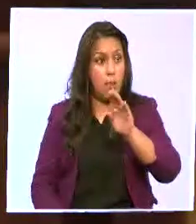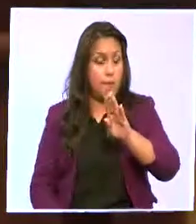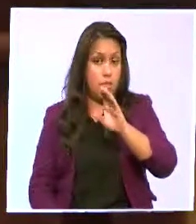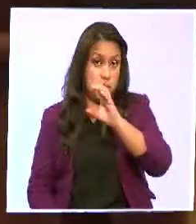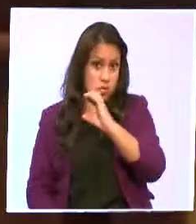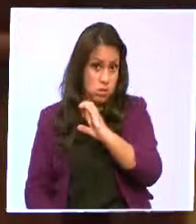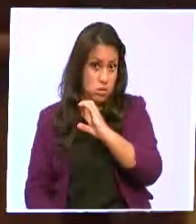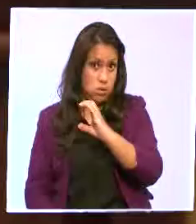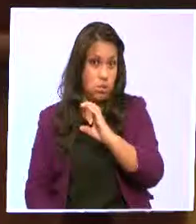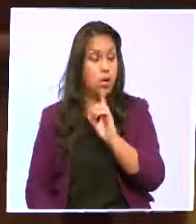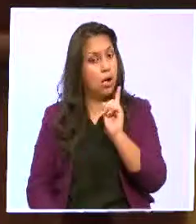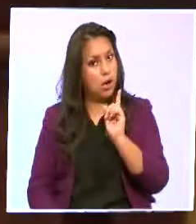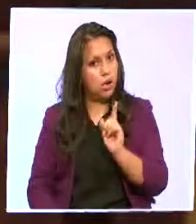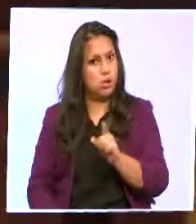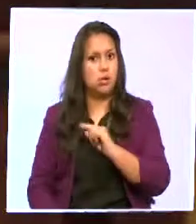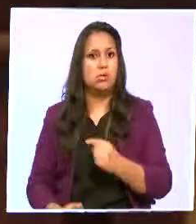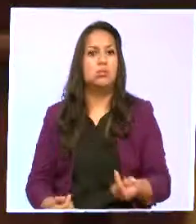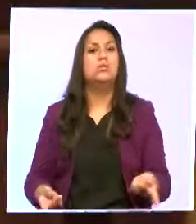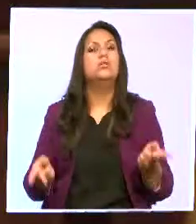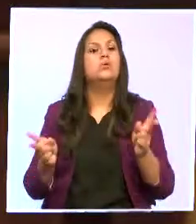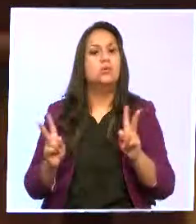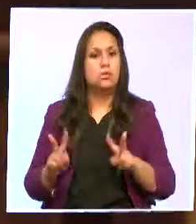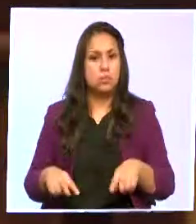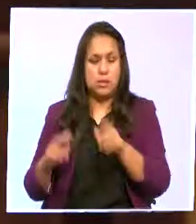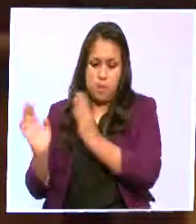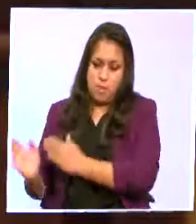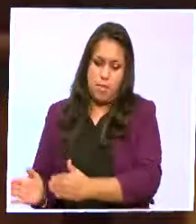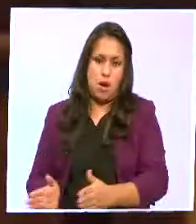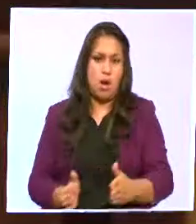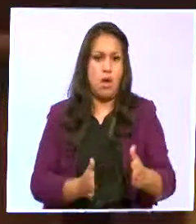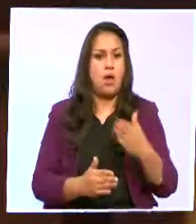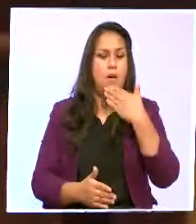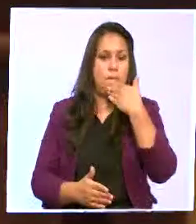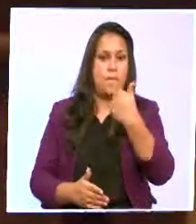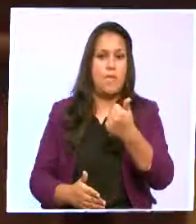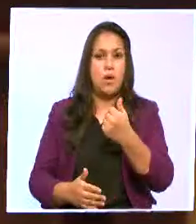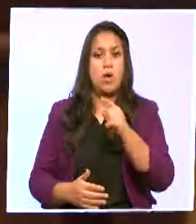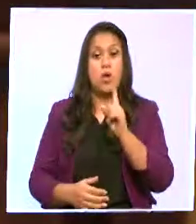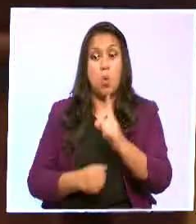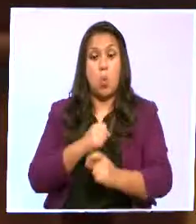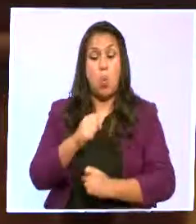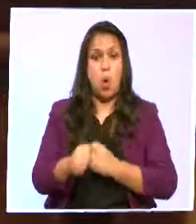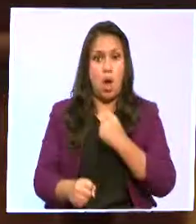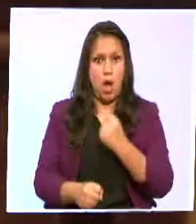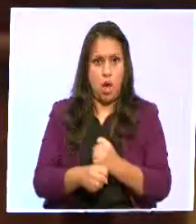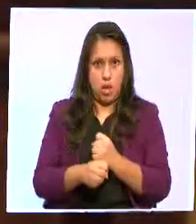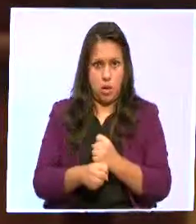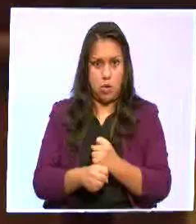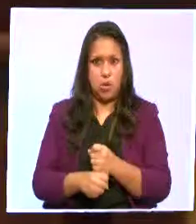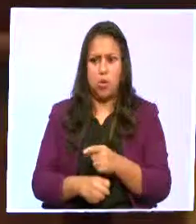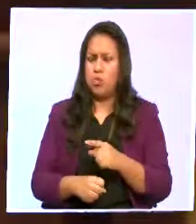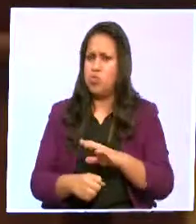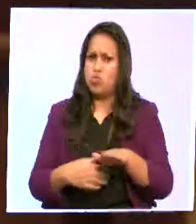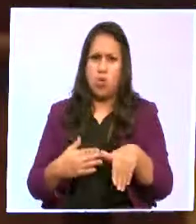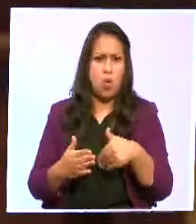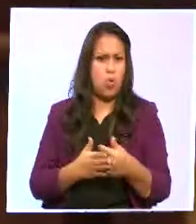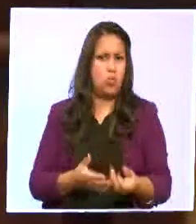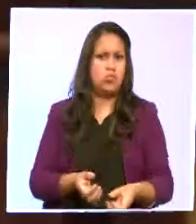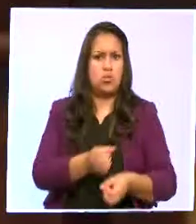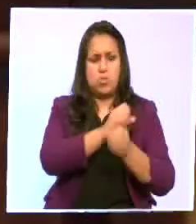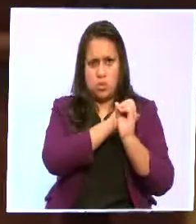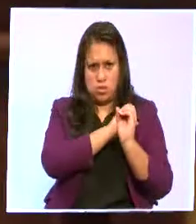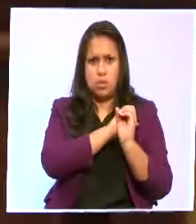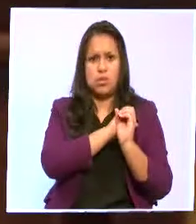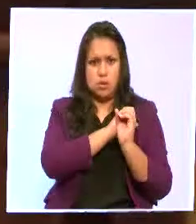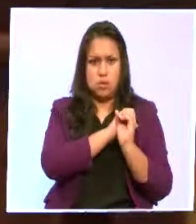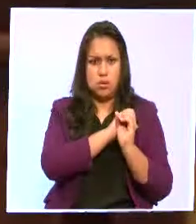tiene también que presentaron los planes de mejoramiento anual todas están en esa obligación de tal manera que soja la